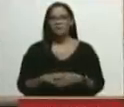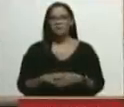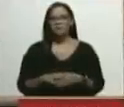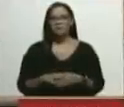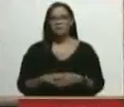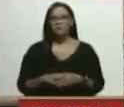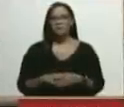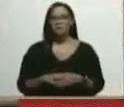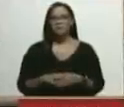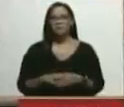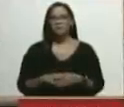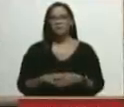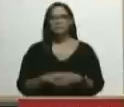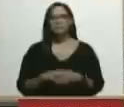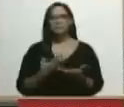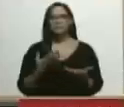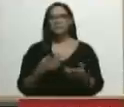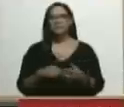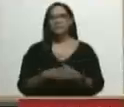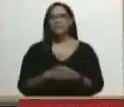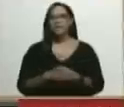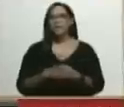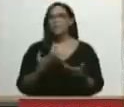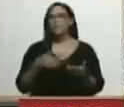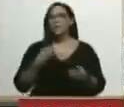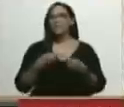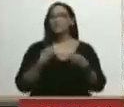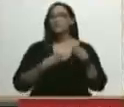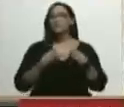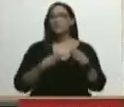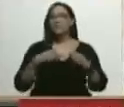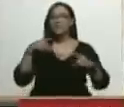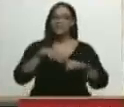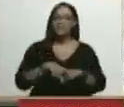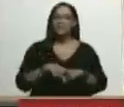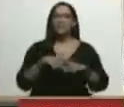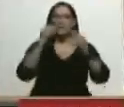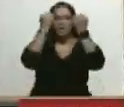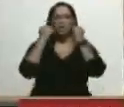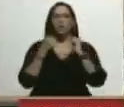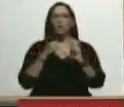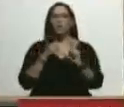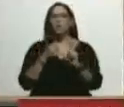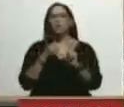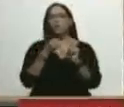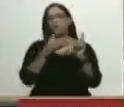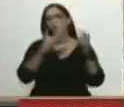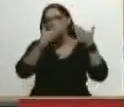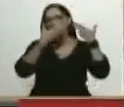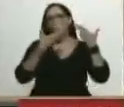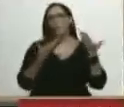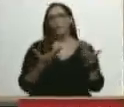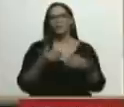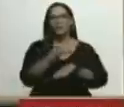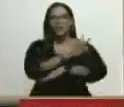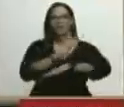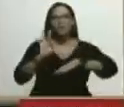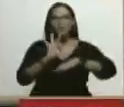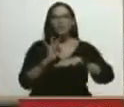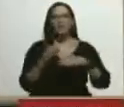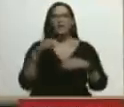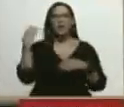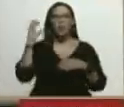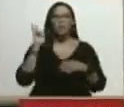les pueden ser Víctimas de ataques terroristas claro poner la frontera Colombo venezolana pero es contra Colombia porque contra nosotros nos han acusado de